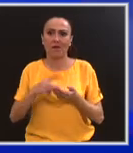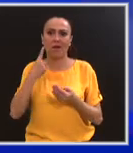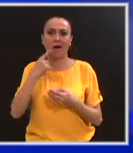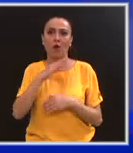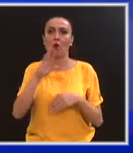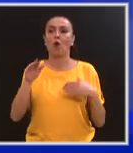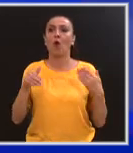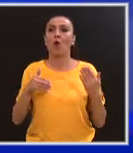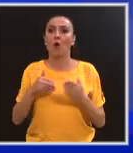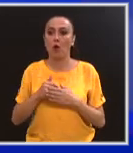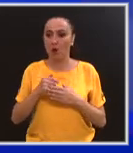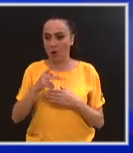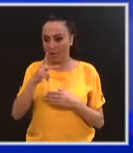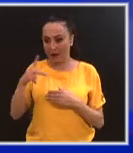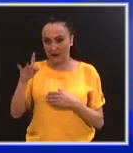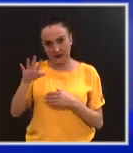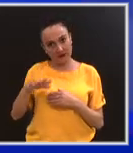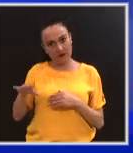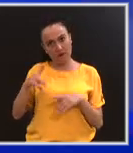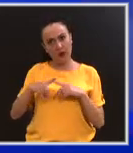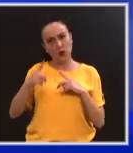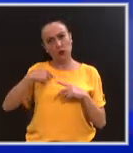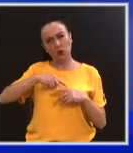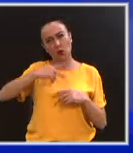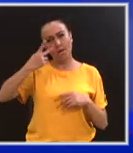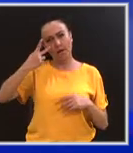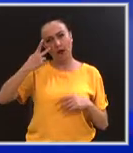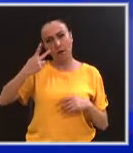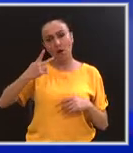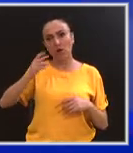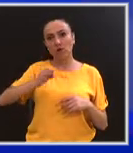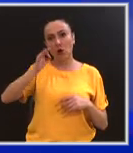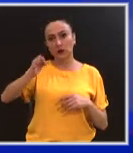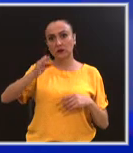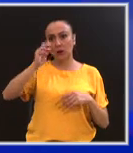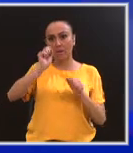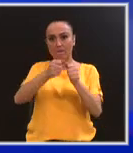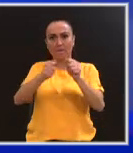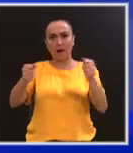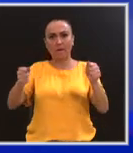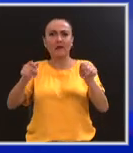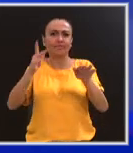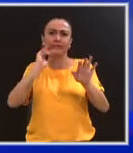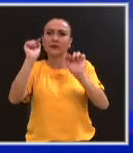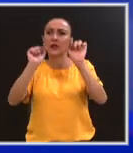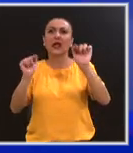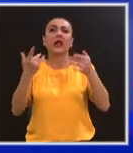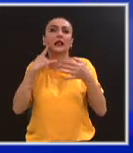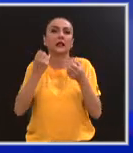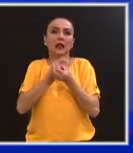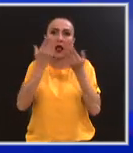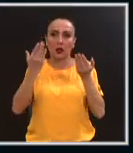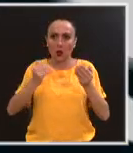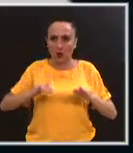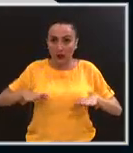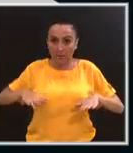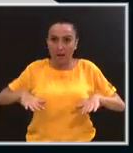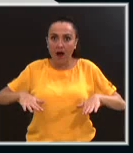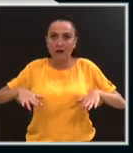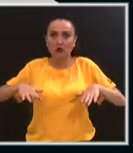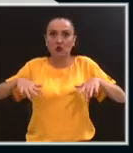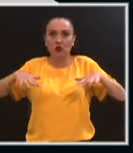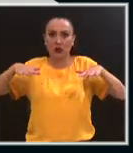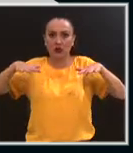todo el Pacífico Y es que vamos a ver en el siguiente mapa qué tanto va a subir la